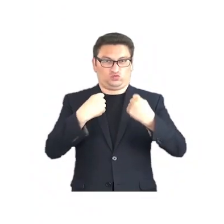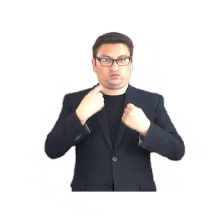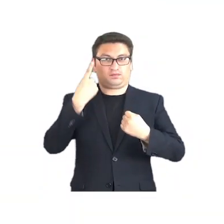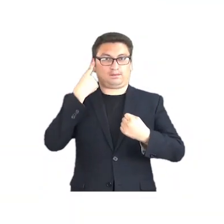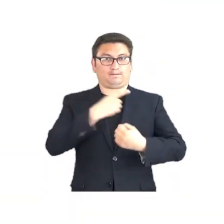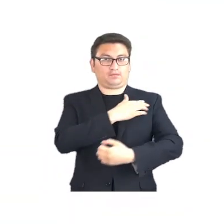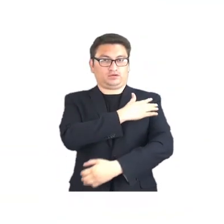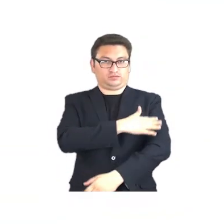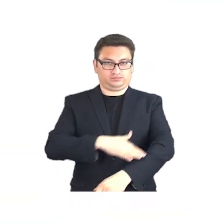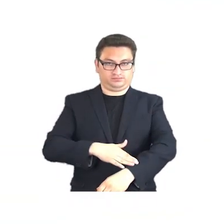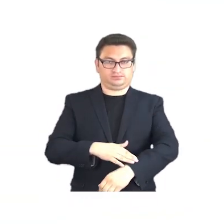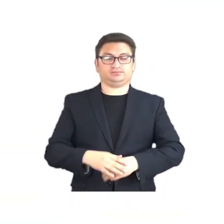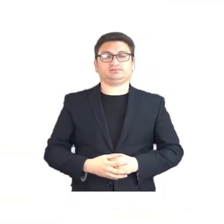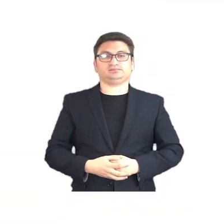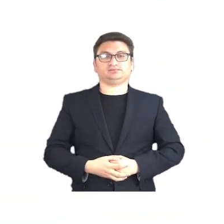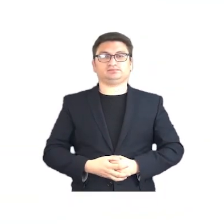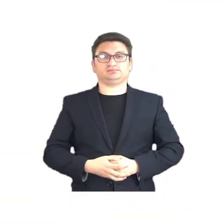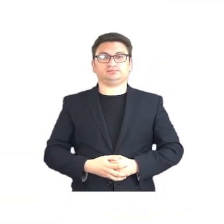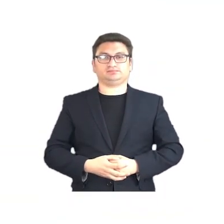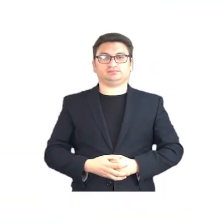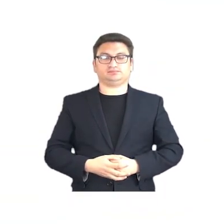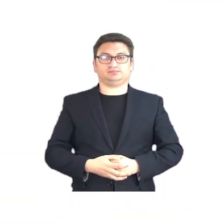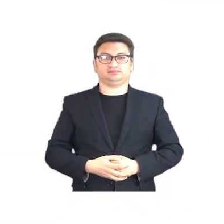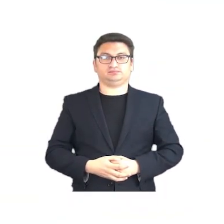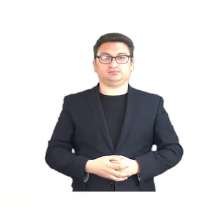Ejercicios de fortalecimiento para brazos.